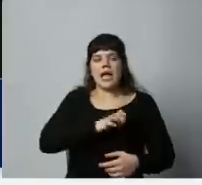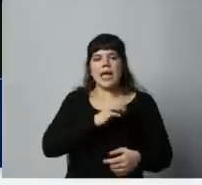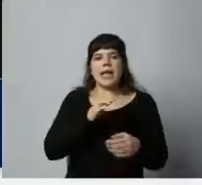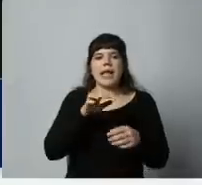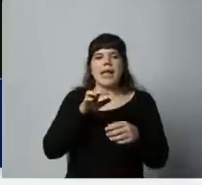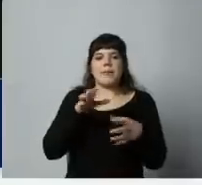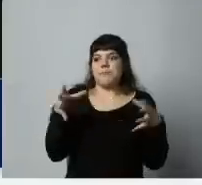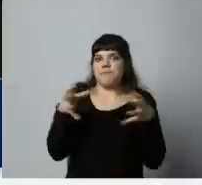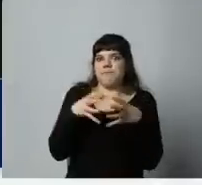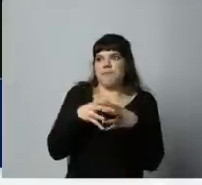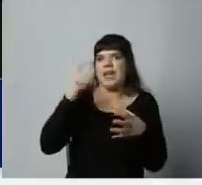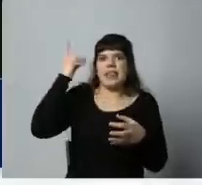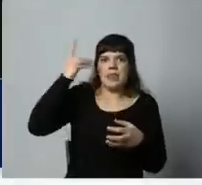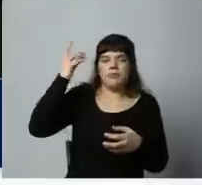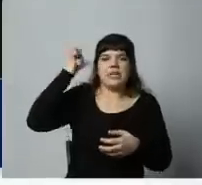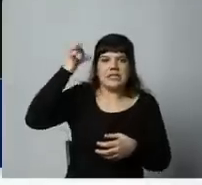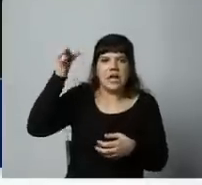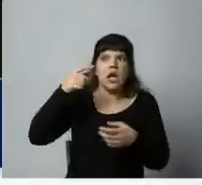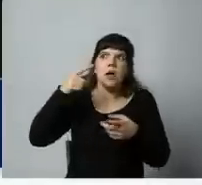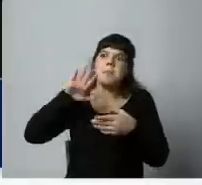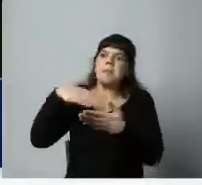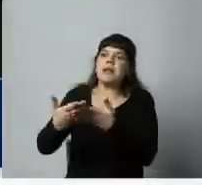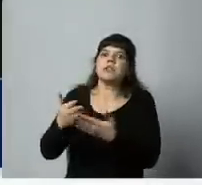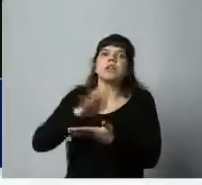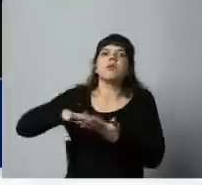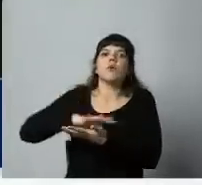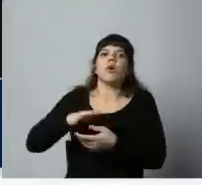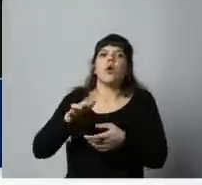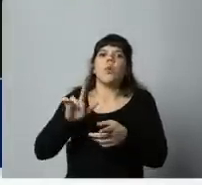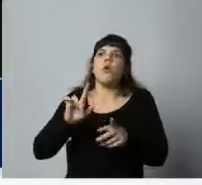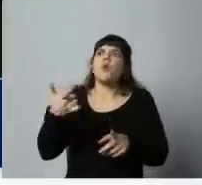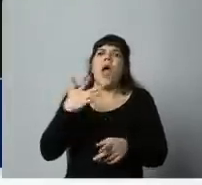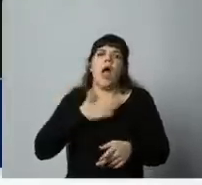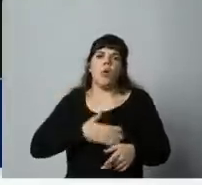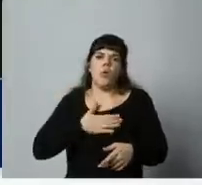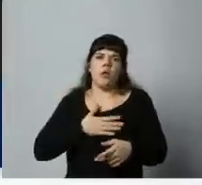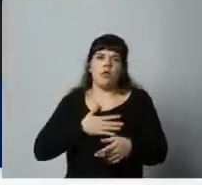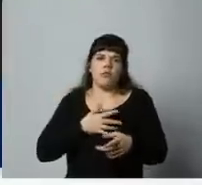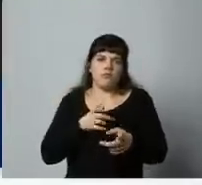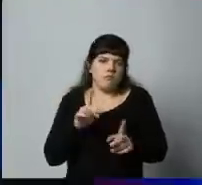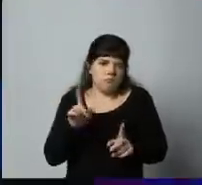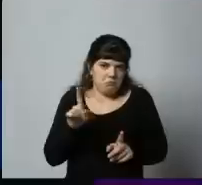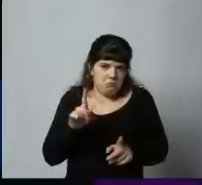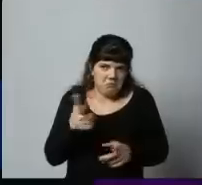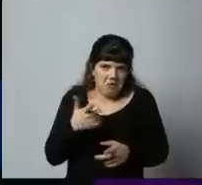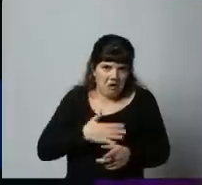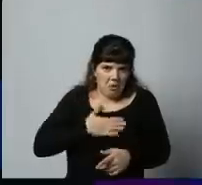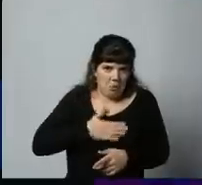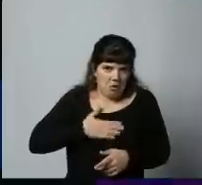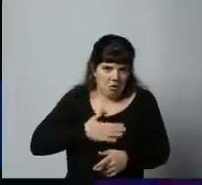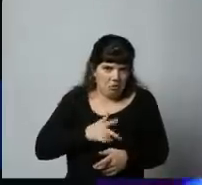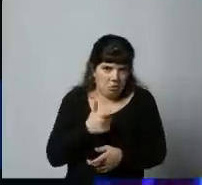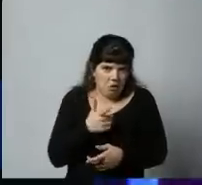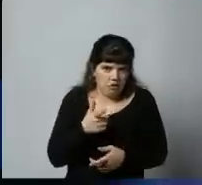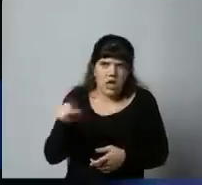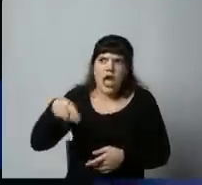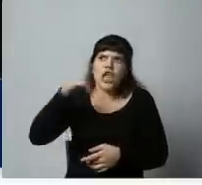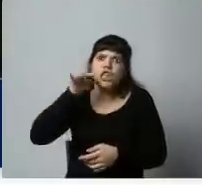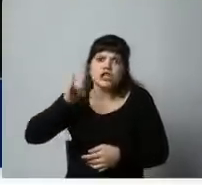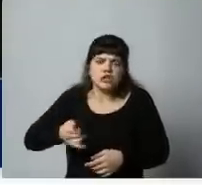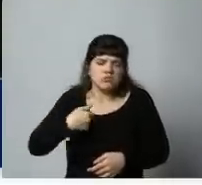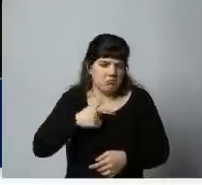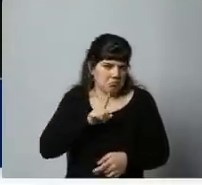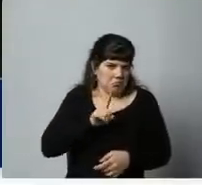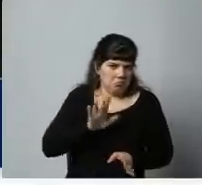ejecutivo presentaron las cosas como si hubiera habido un acuerdo que no es lo que sucedió no hubo acuerdo no hubo acuerdo Este primer